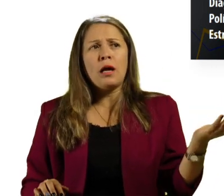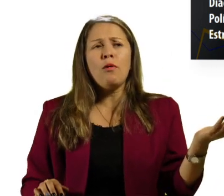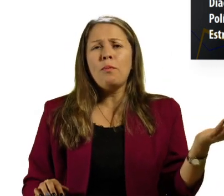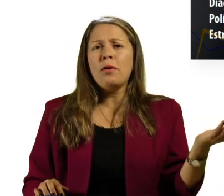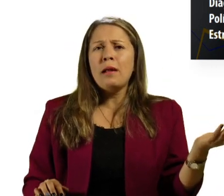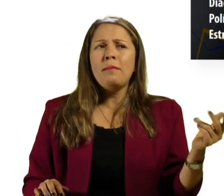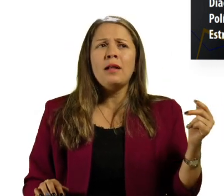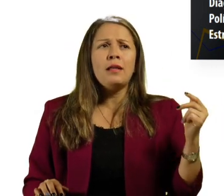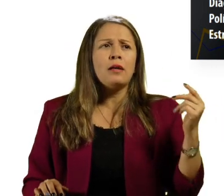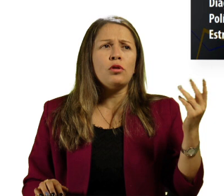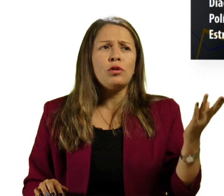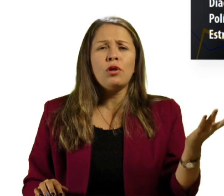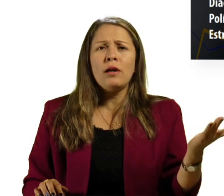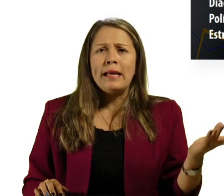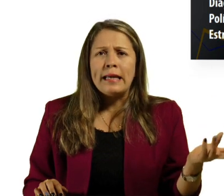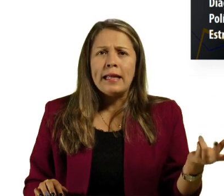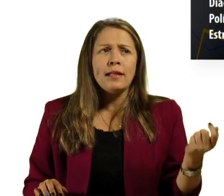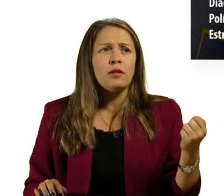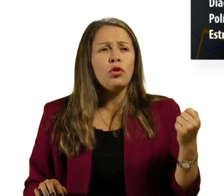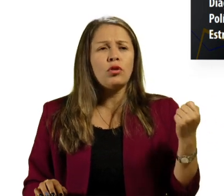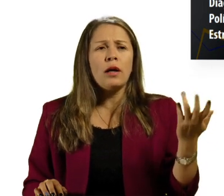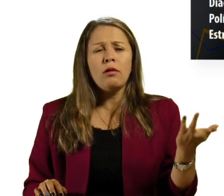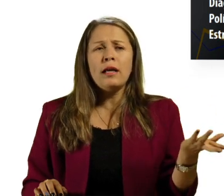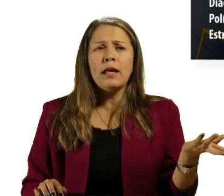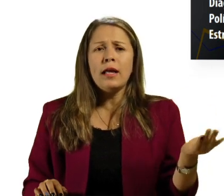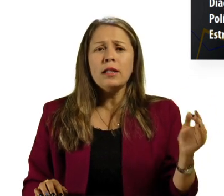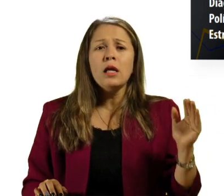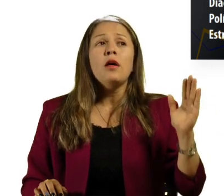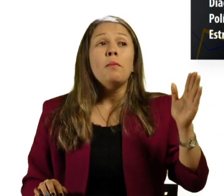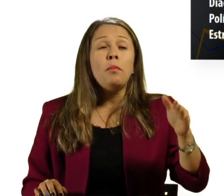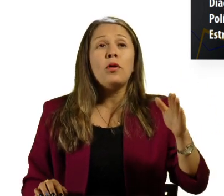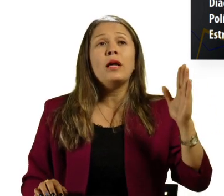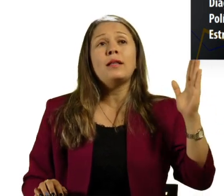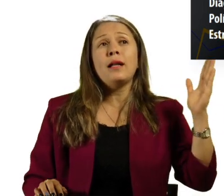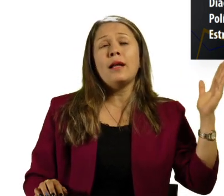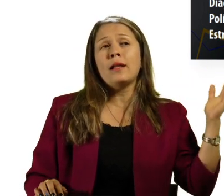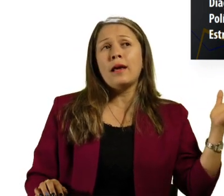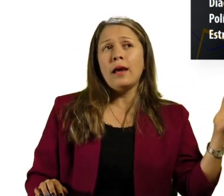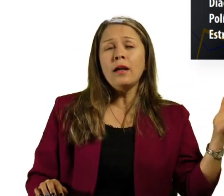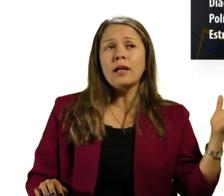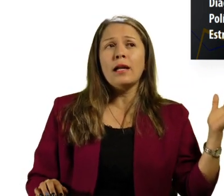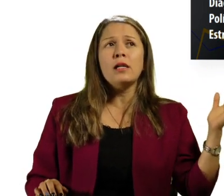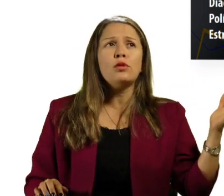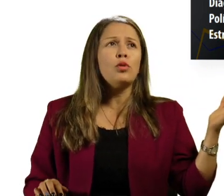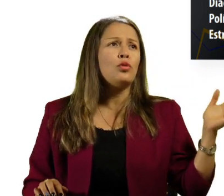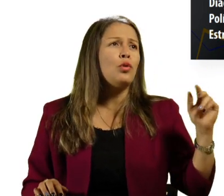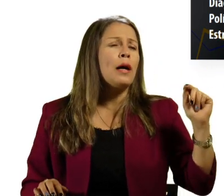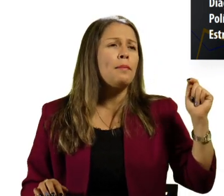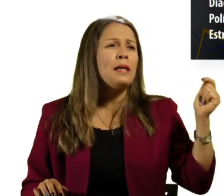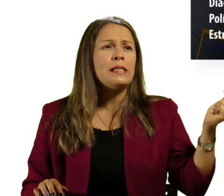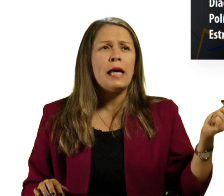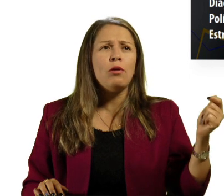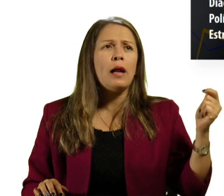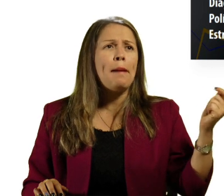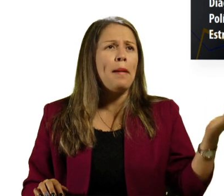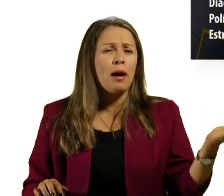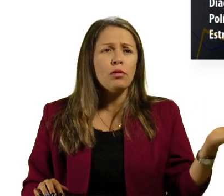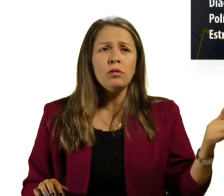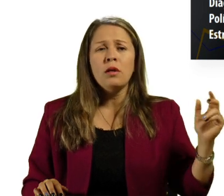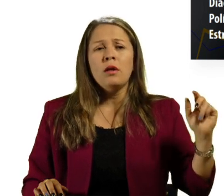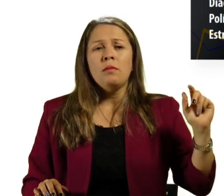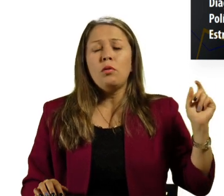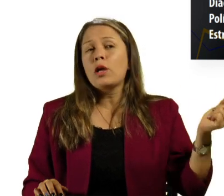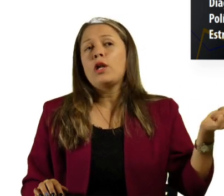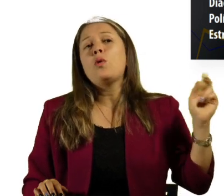ejemplo, si tengo un problema en el diagnóstico de liquidez, no tengo liquidez, voy a tener que reestructurar mi cédula de